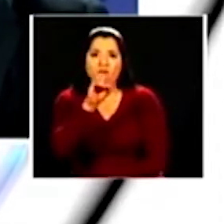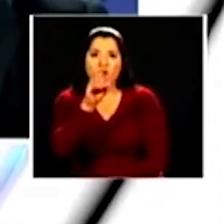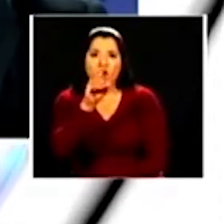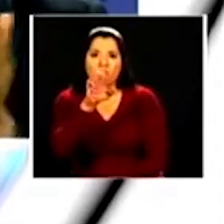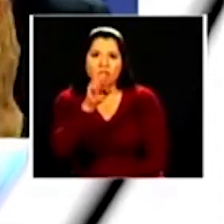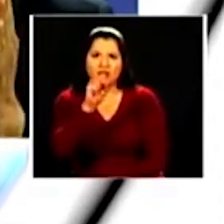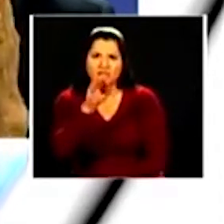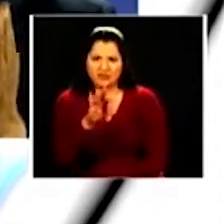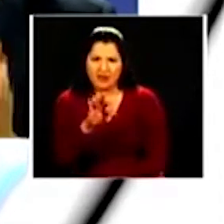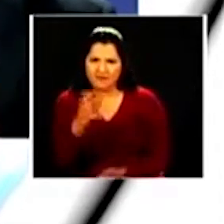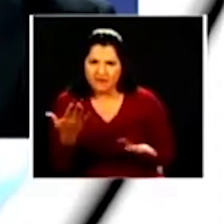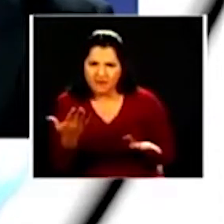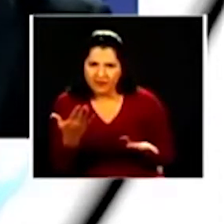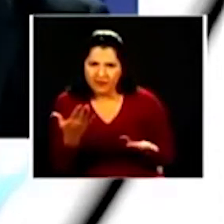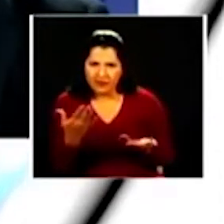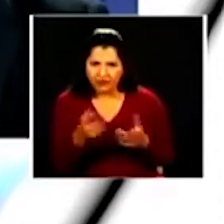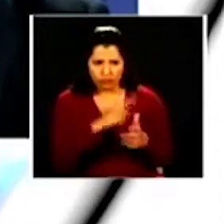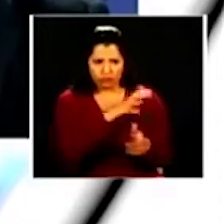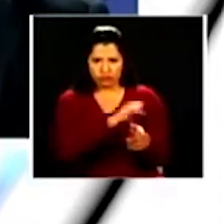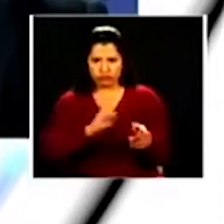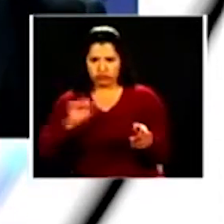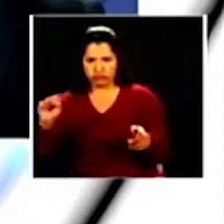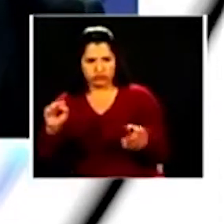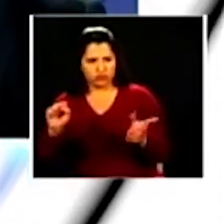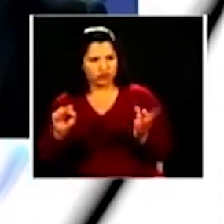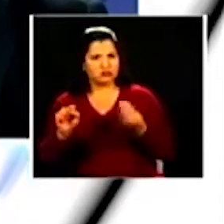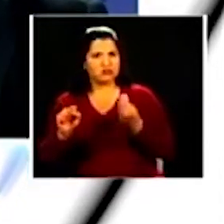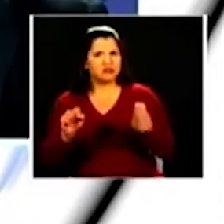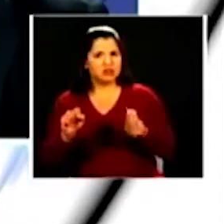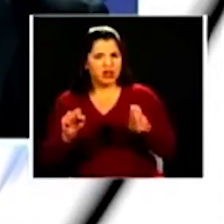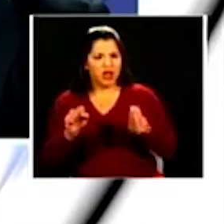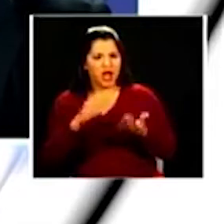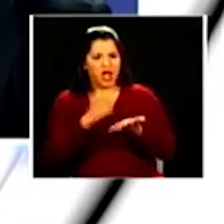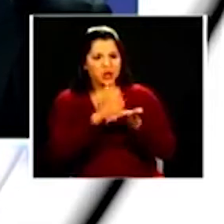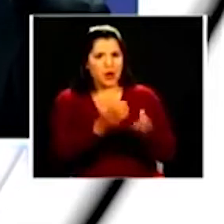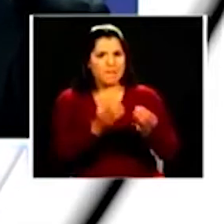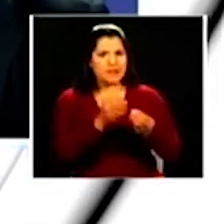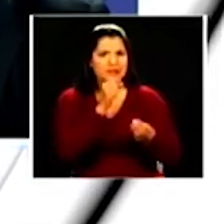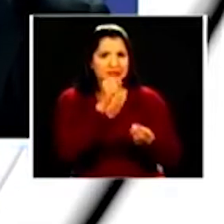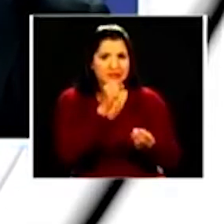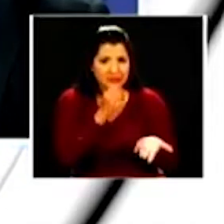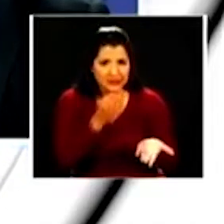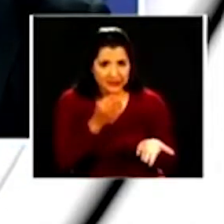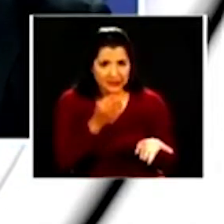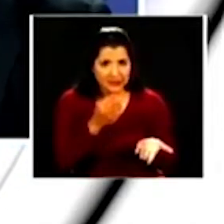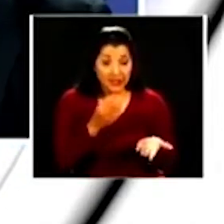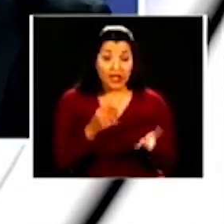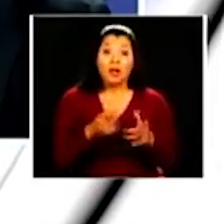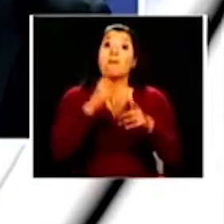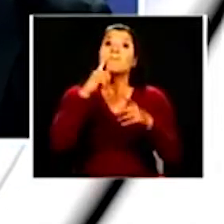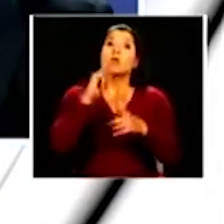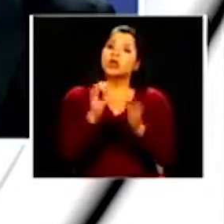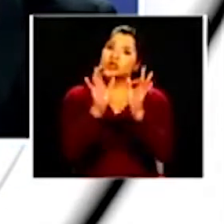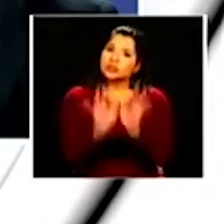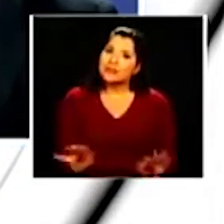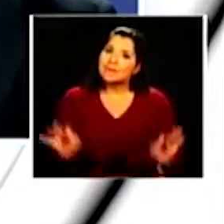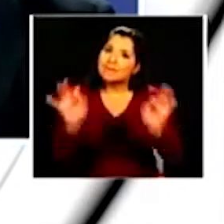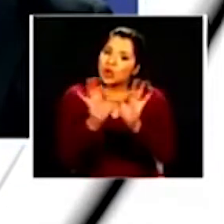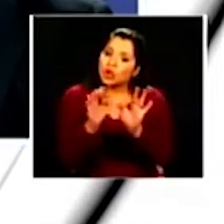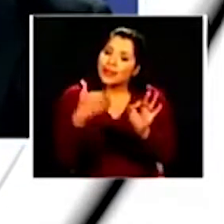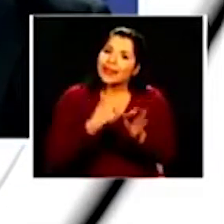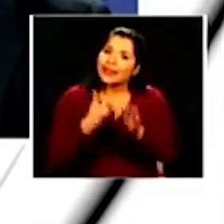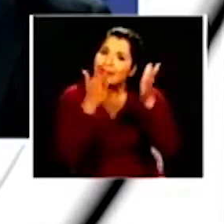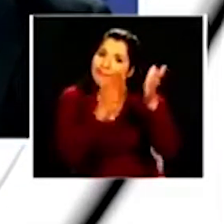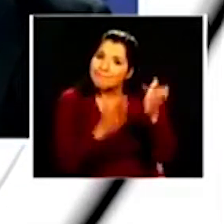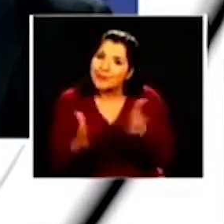Los costarricenses tienen que saber eso. Y por eso es importante tenerlo escrito en un documento de plan de gobierno, que a una semana de